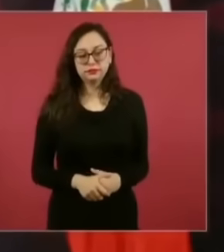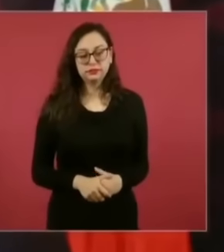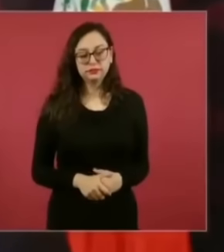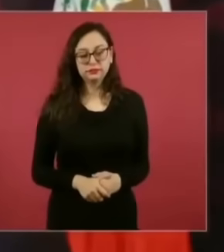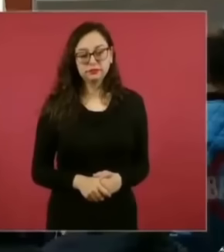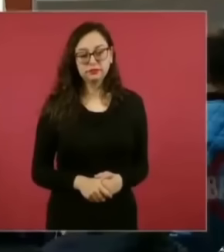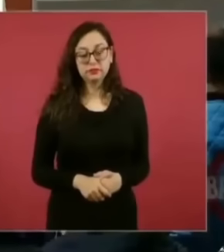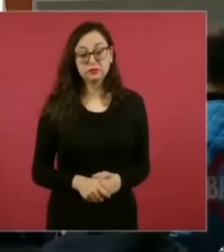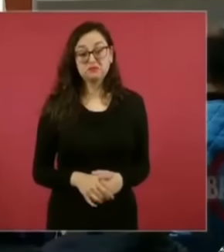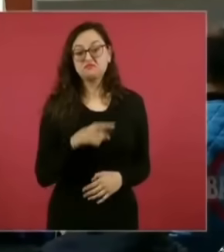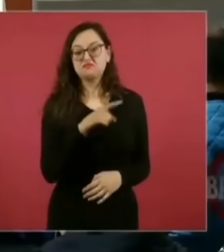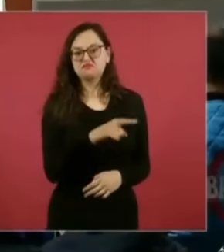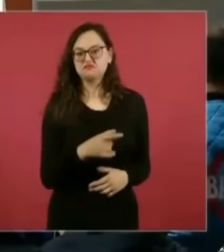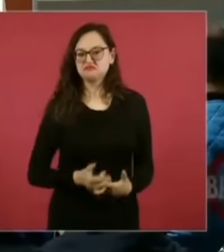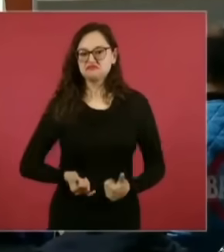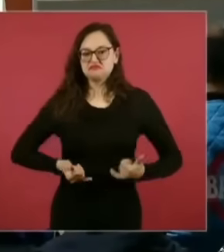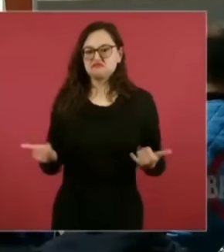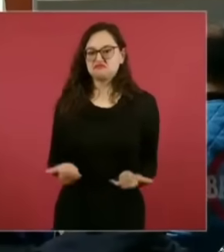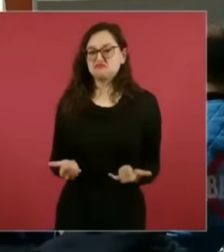Y él dijo,